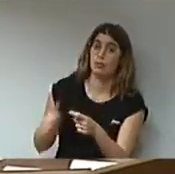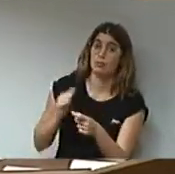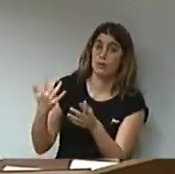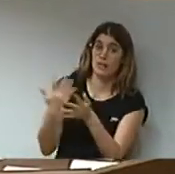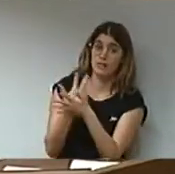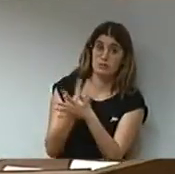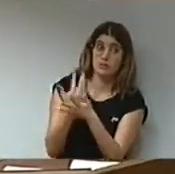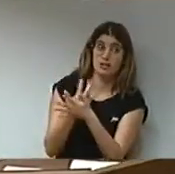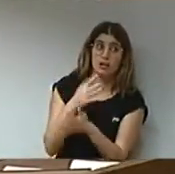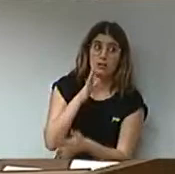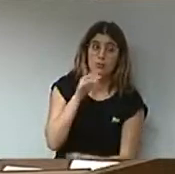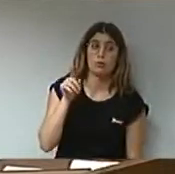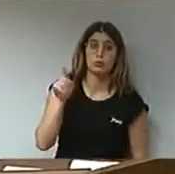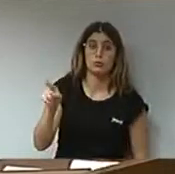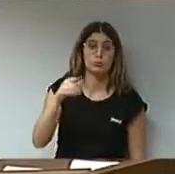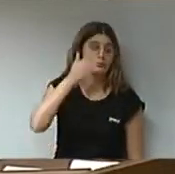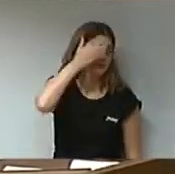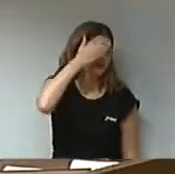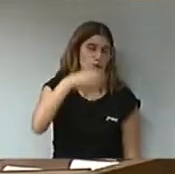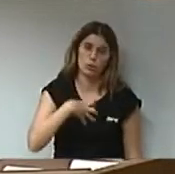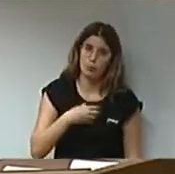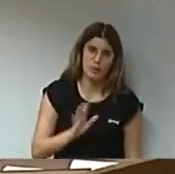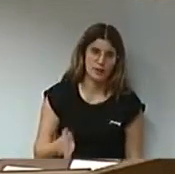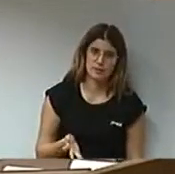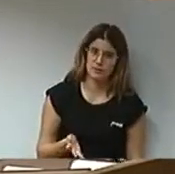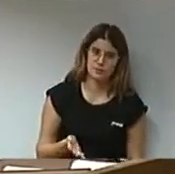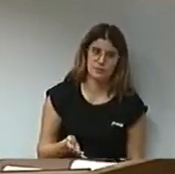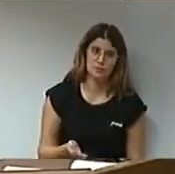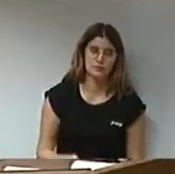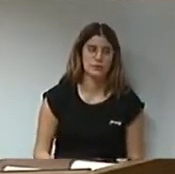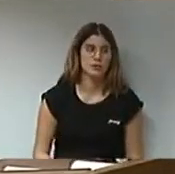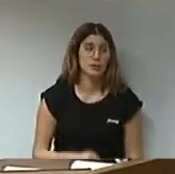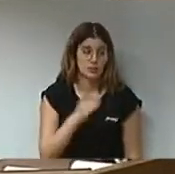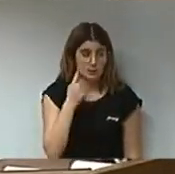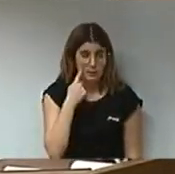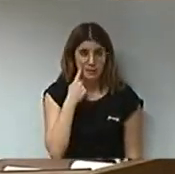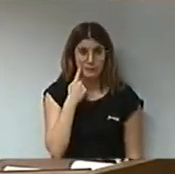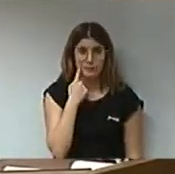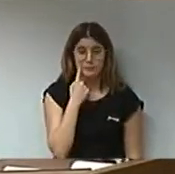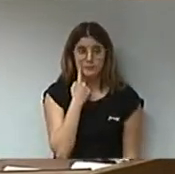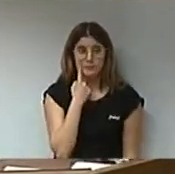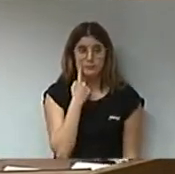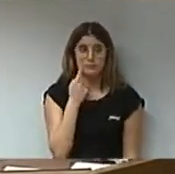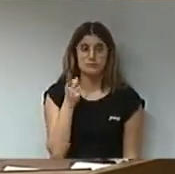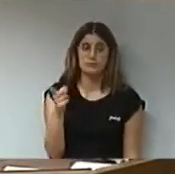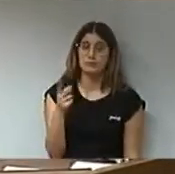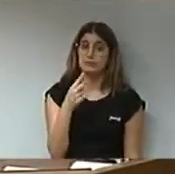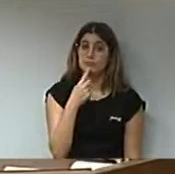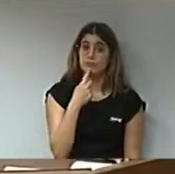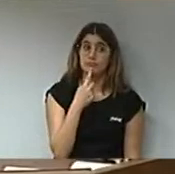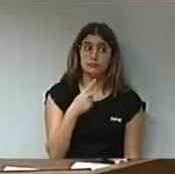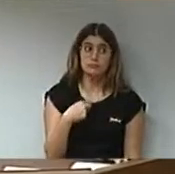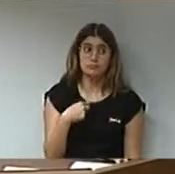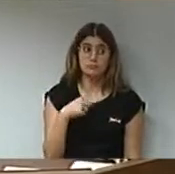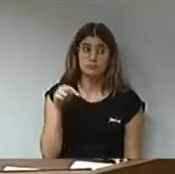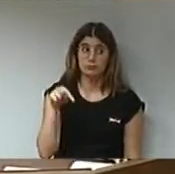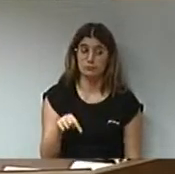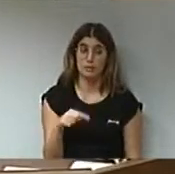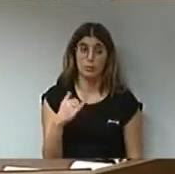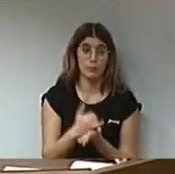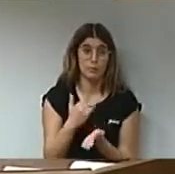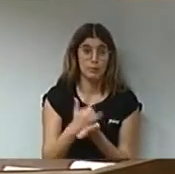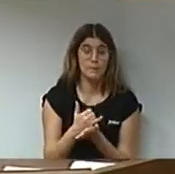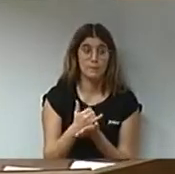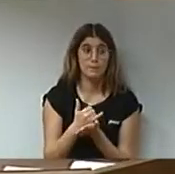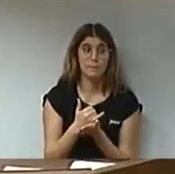porque no puede usted ponerse de perfil. Mire, por mucho... Que usted diga, yo aquí tengo la prueba y la